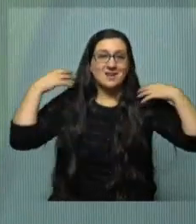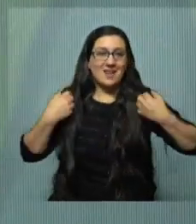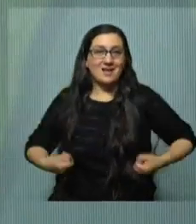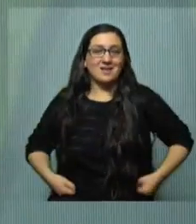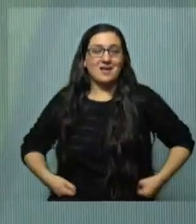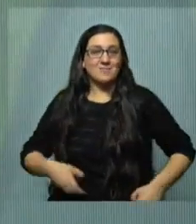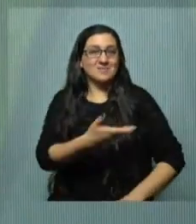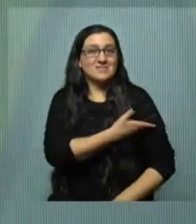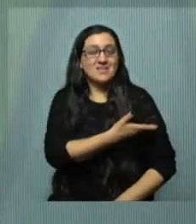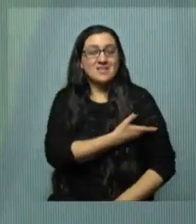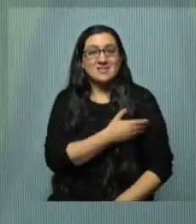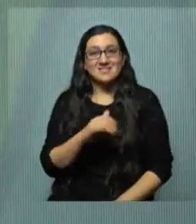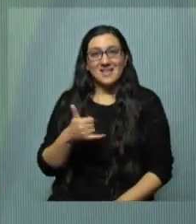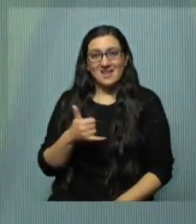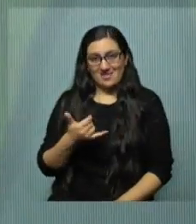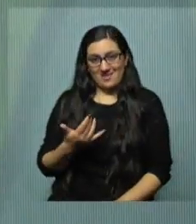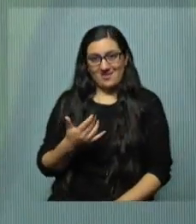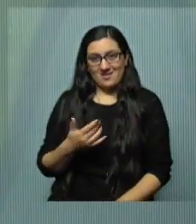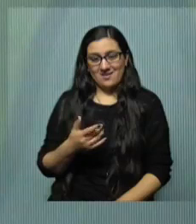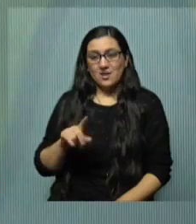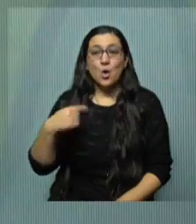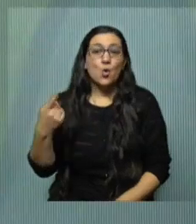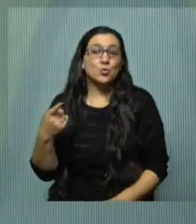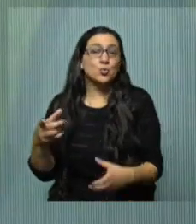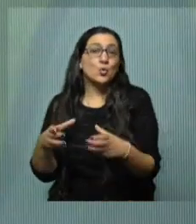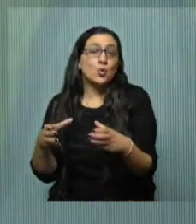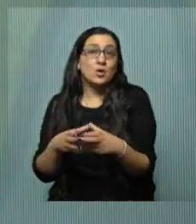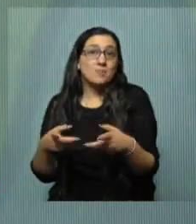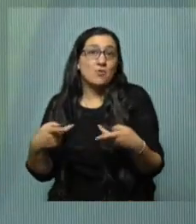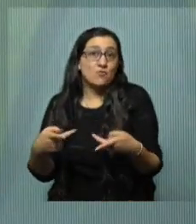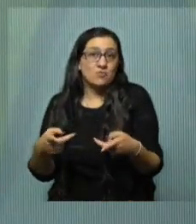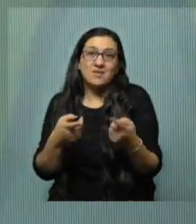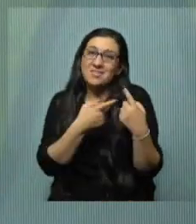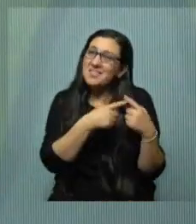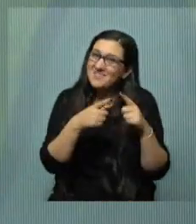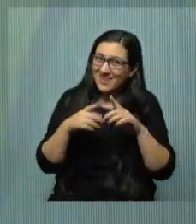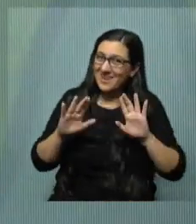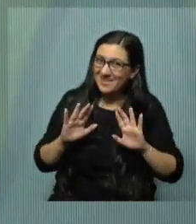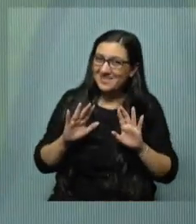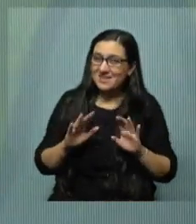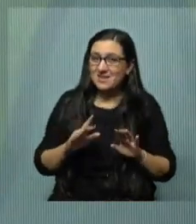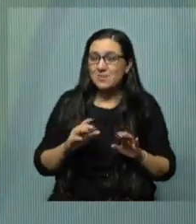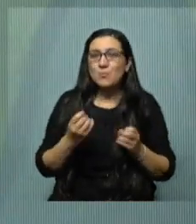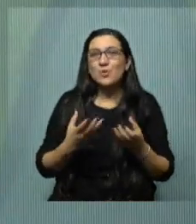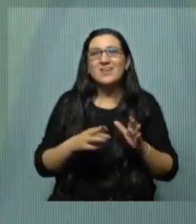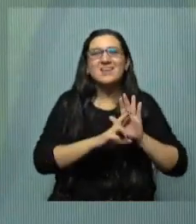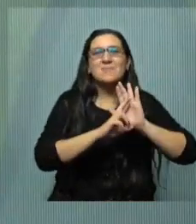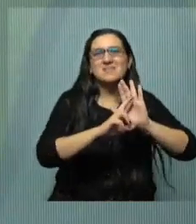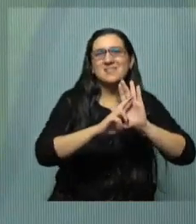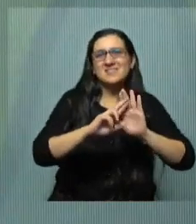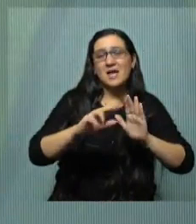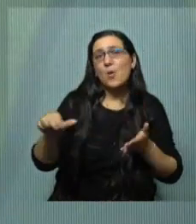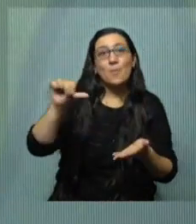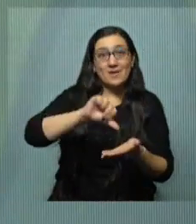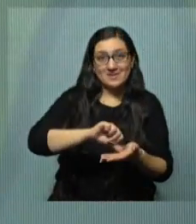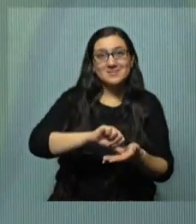celeste con el significado que tiene, que lo que puede ser otra selección, ¿no? Que por ahí es algo, sí, es la selección de un país, pero no tiene toda